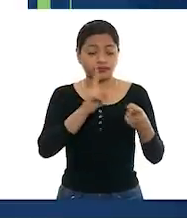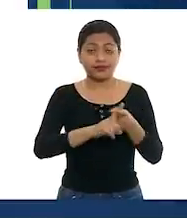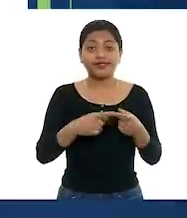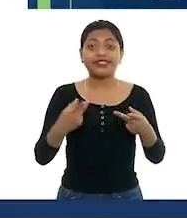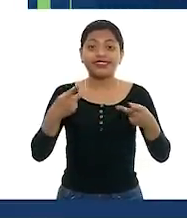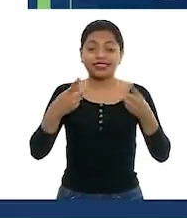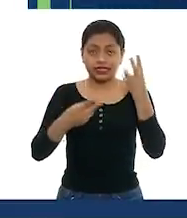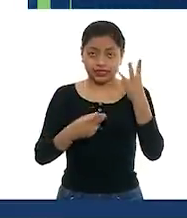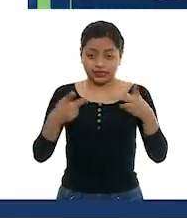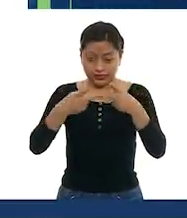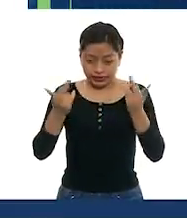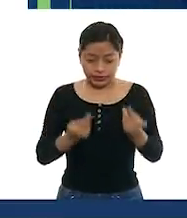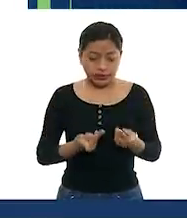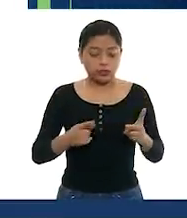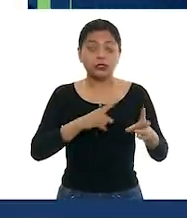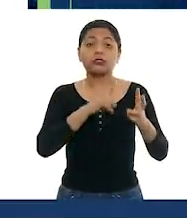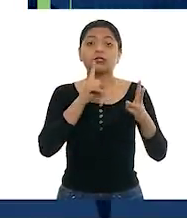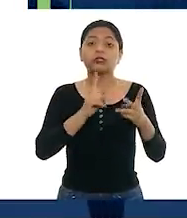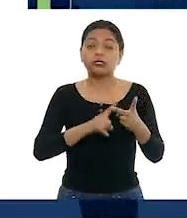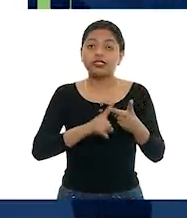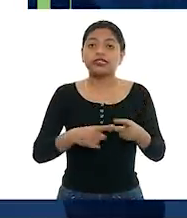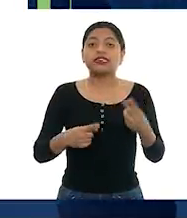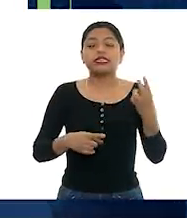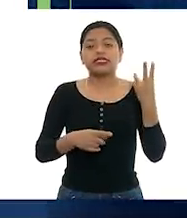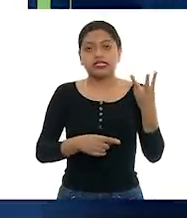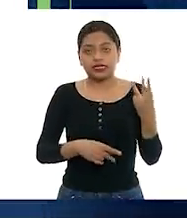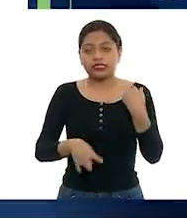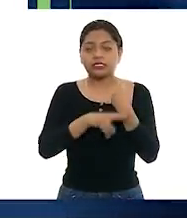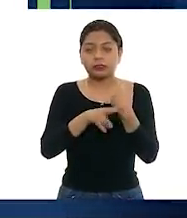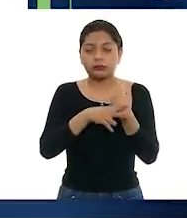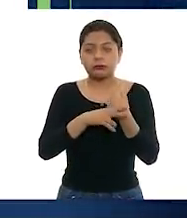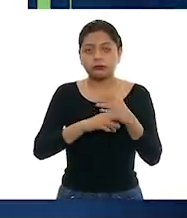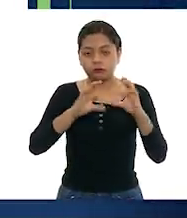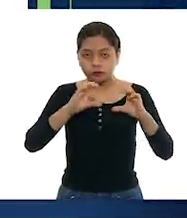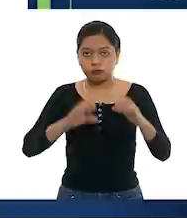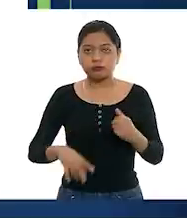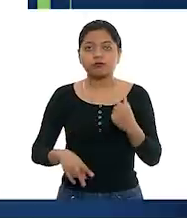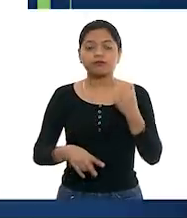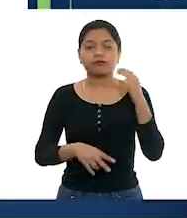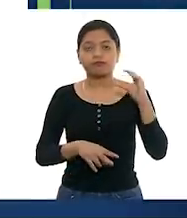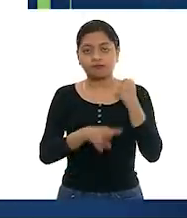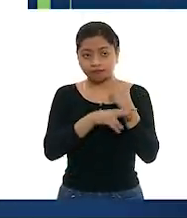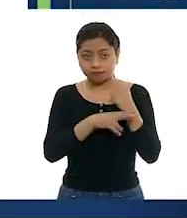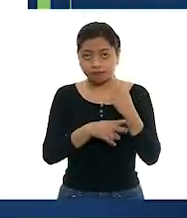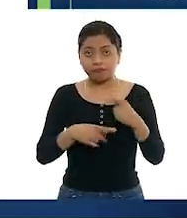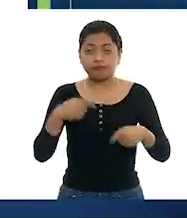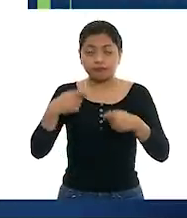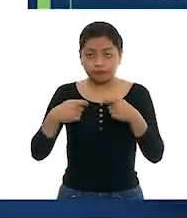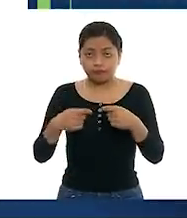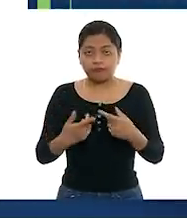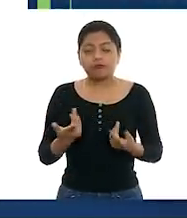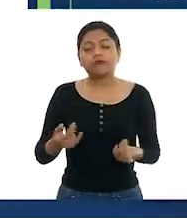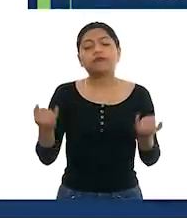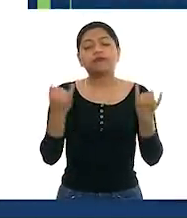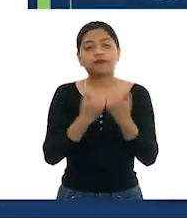platos, 3 vasos pequeños de vidrio, 2 vasos grandes de vidrio transparentes, un poco de agua natural, un poco de agua mineral